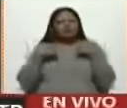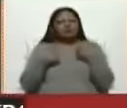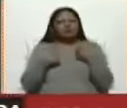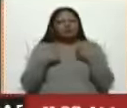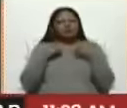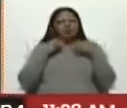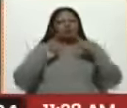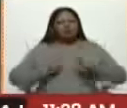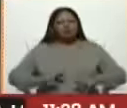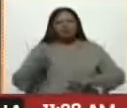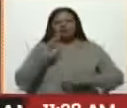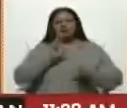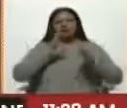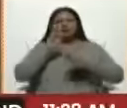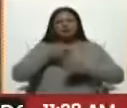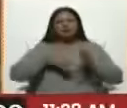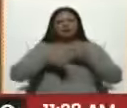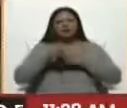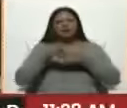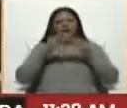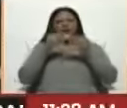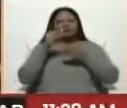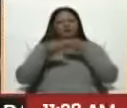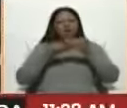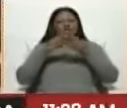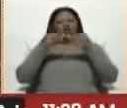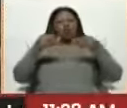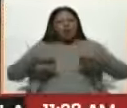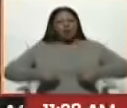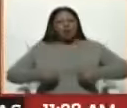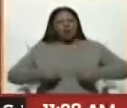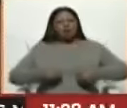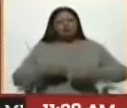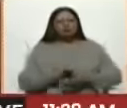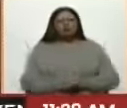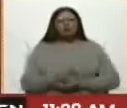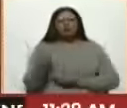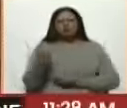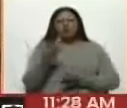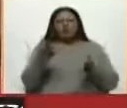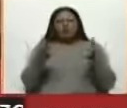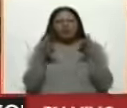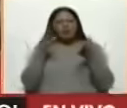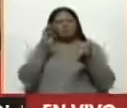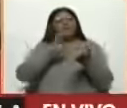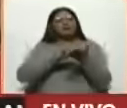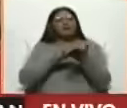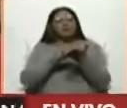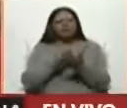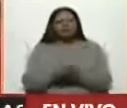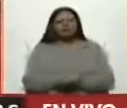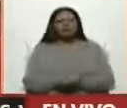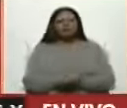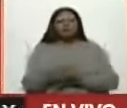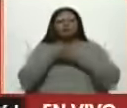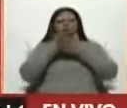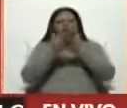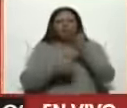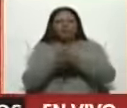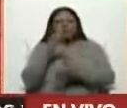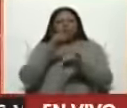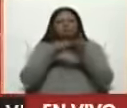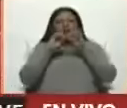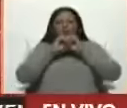Todo el mundo tiene que hacer todo el esfuerzo, porque no se trata solo de ganar Miranda, Se trata de aportar desde